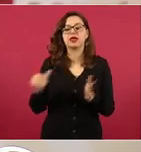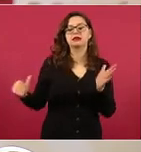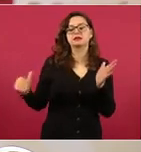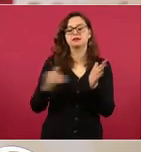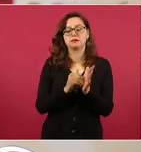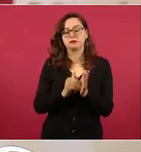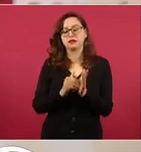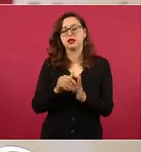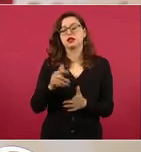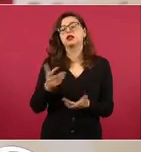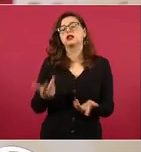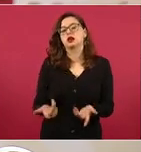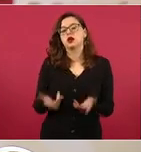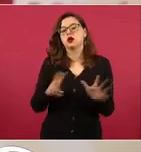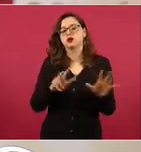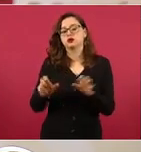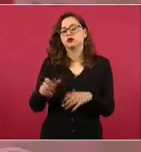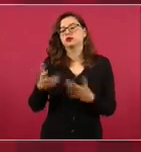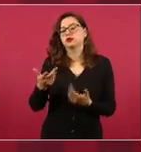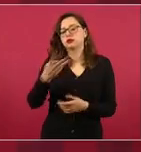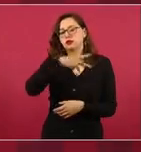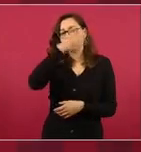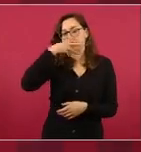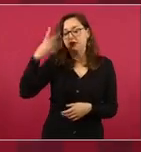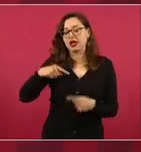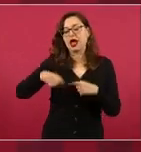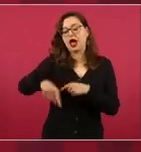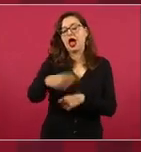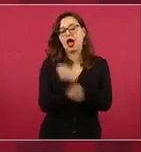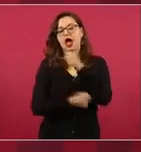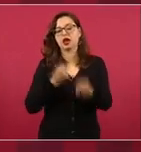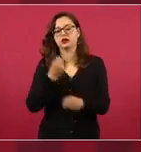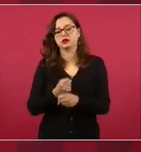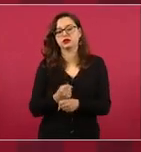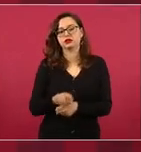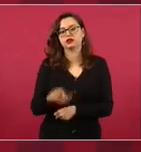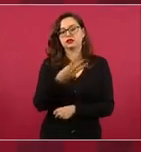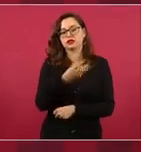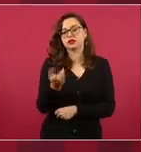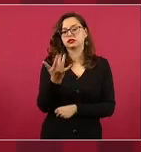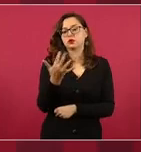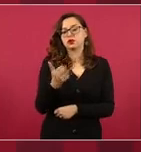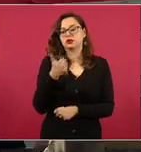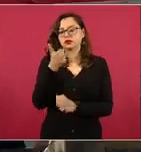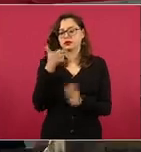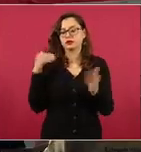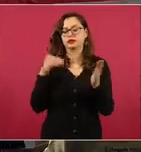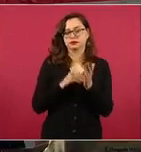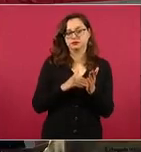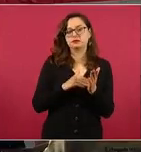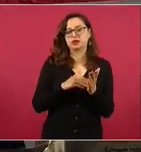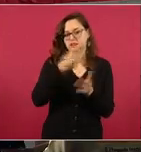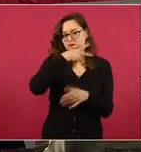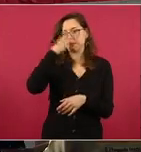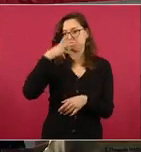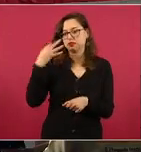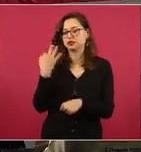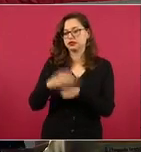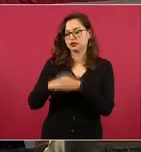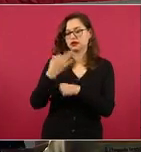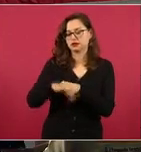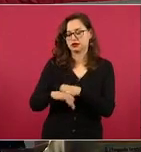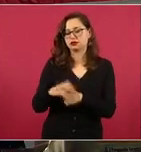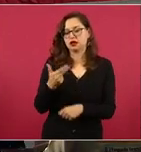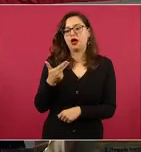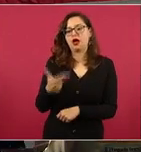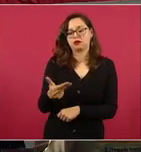este año estimamos estar alrededor de 356 mil visas de trabajo H, con